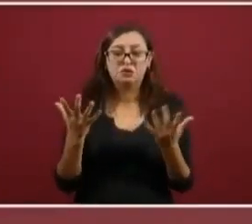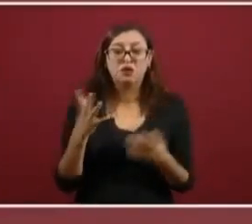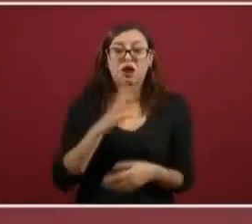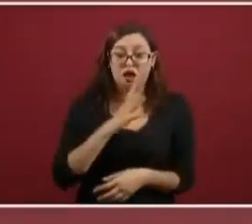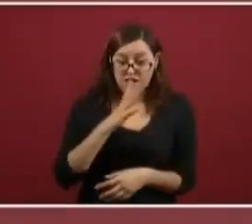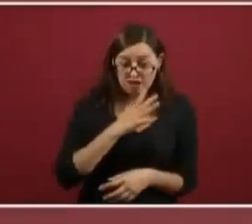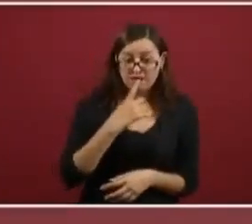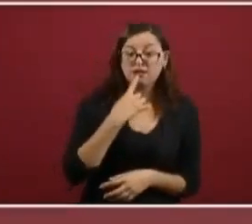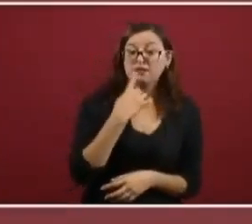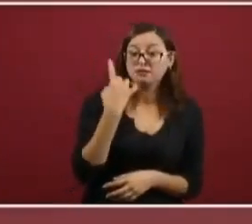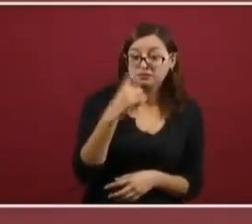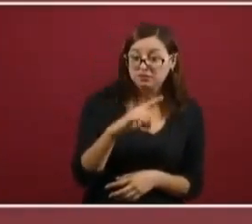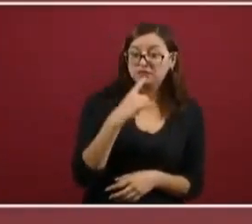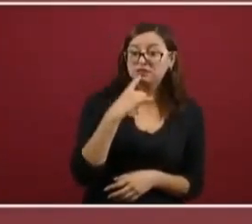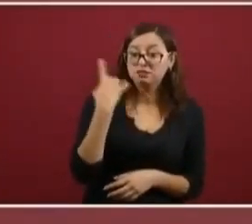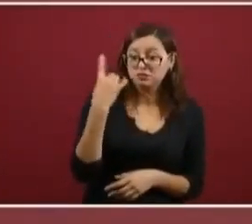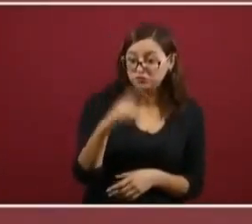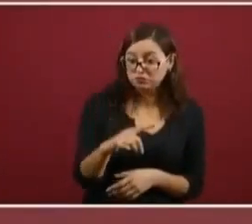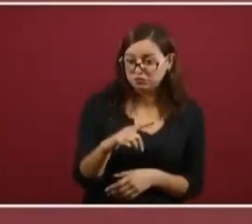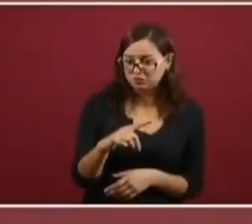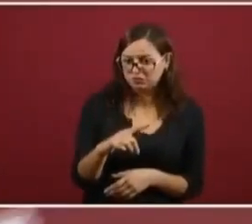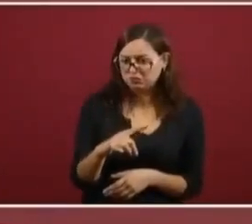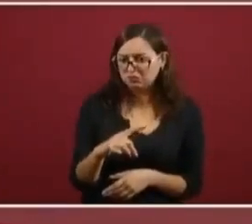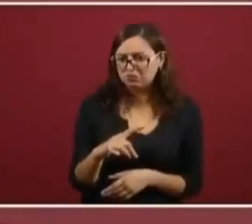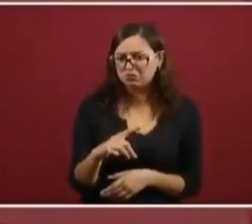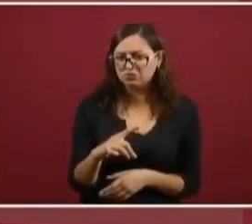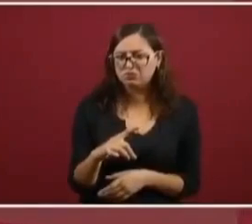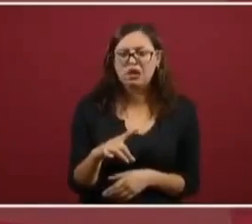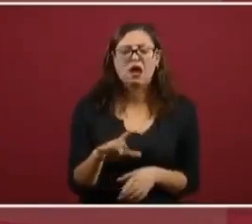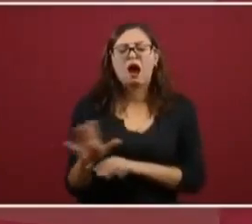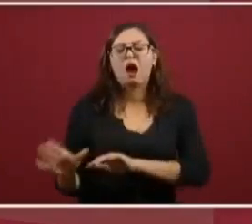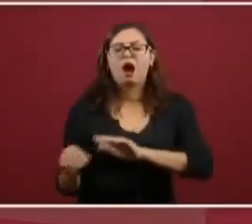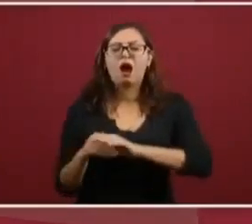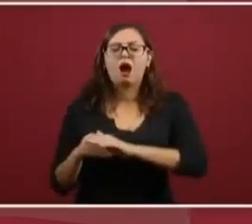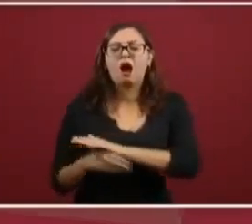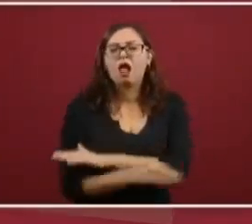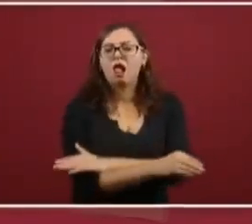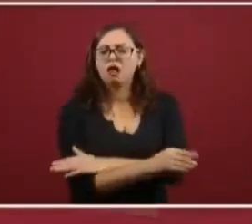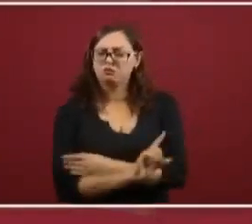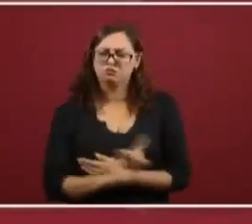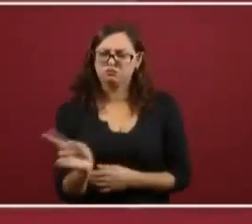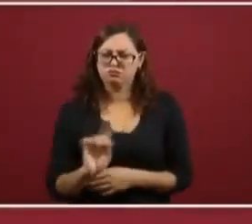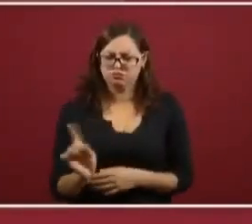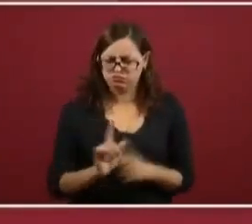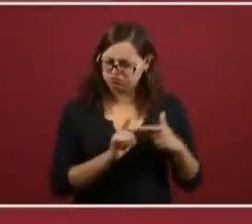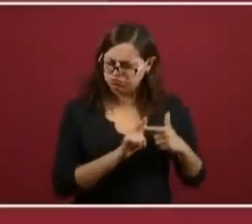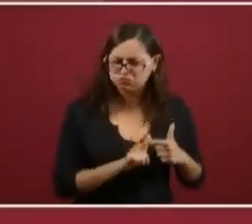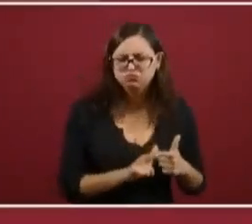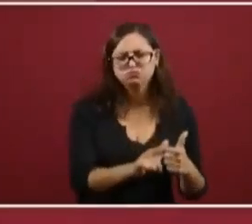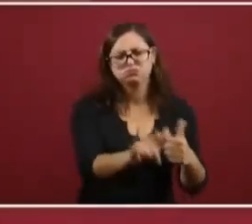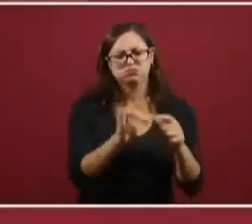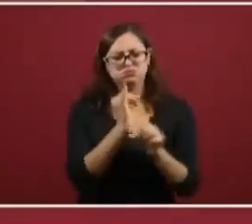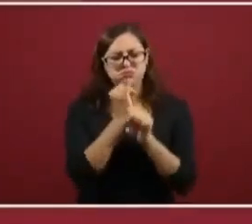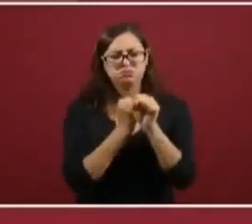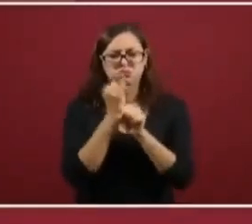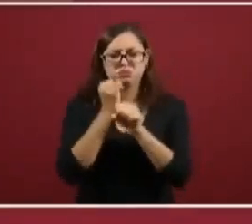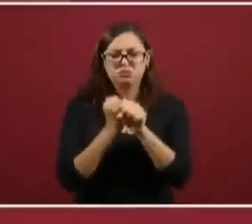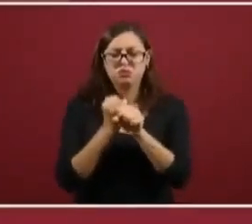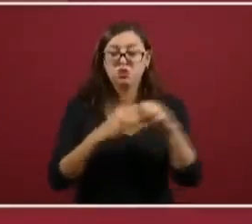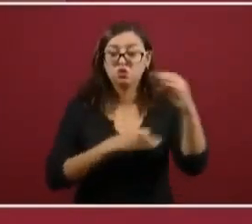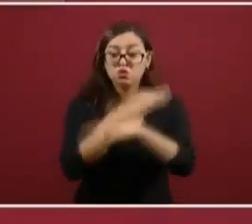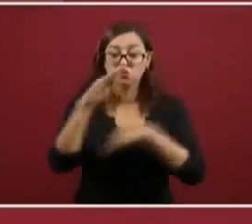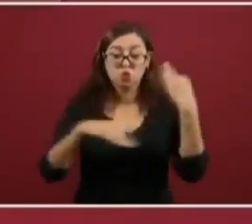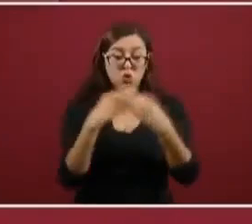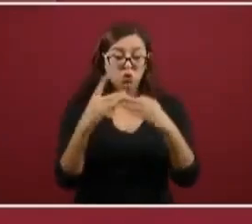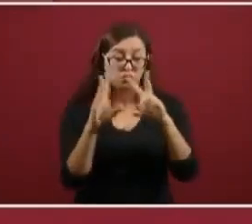denuncias presentadas no las vamos a detener todo lo